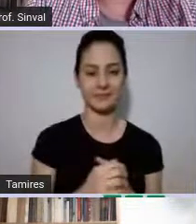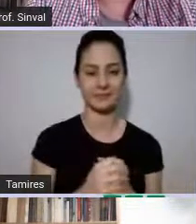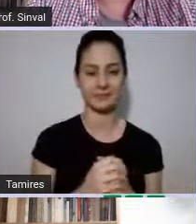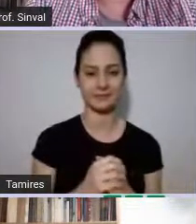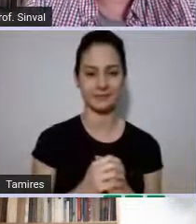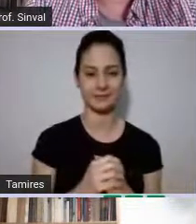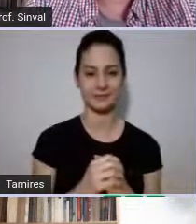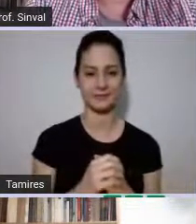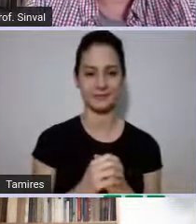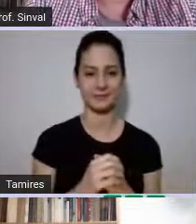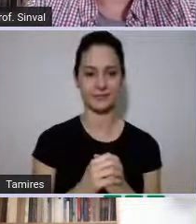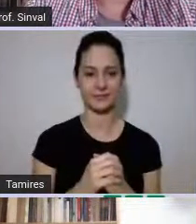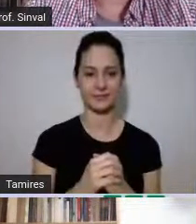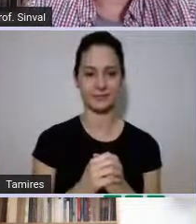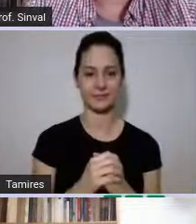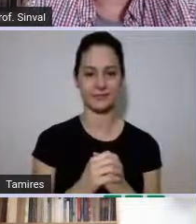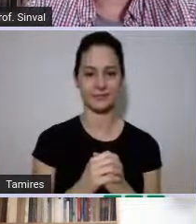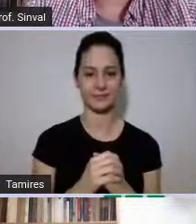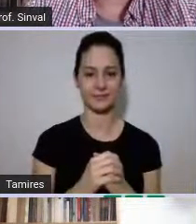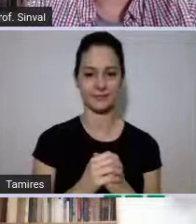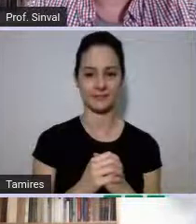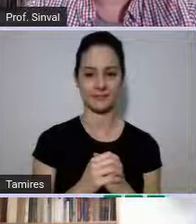también podían beber,